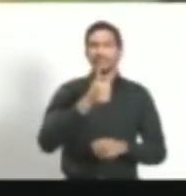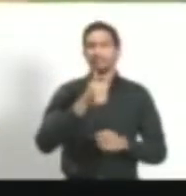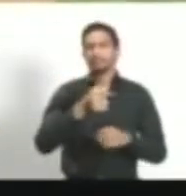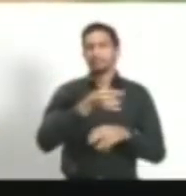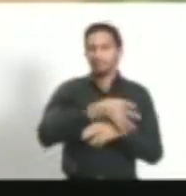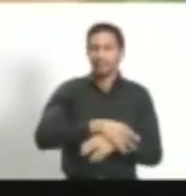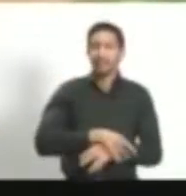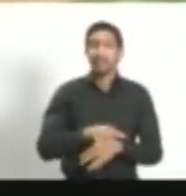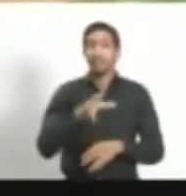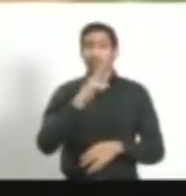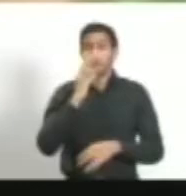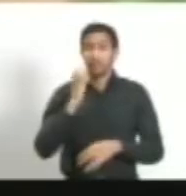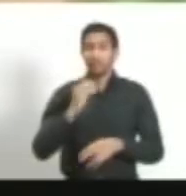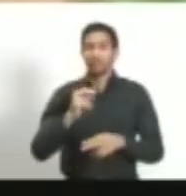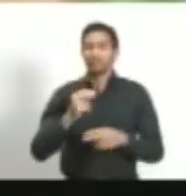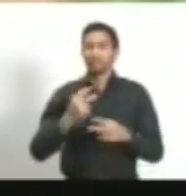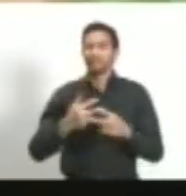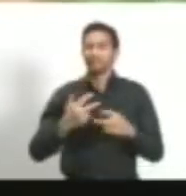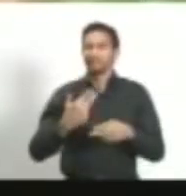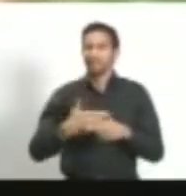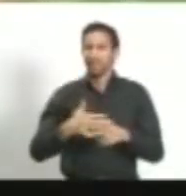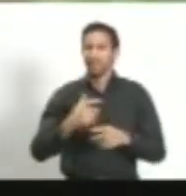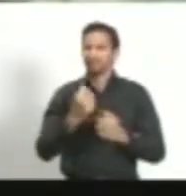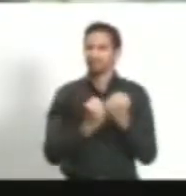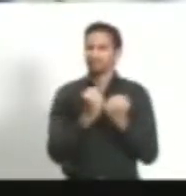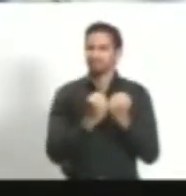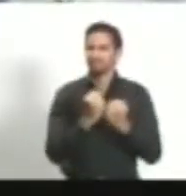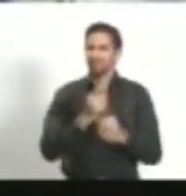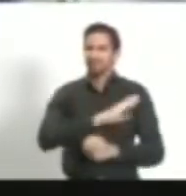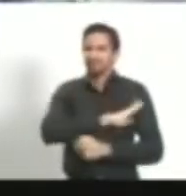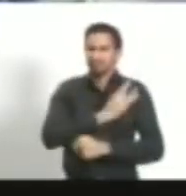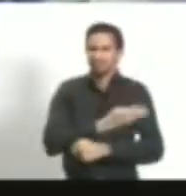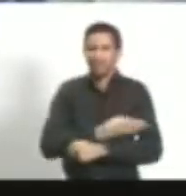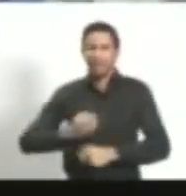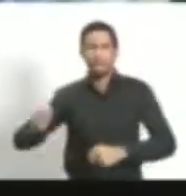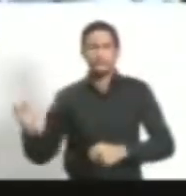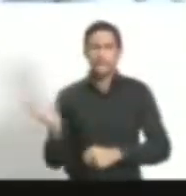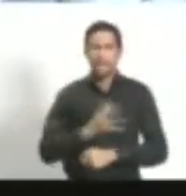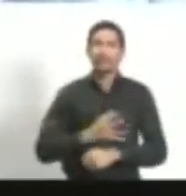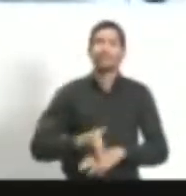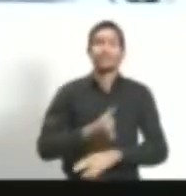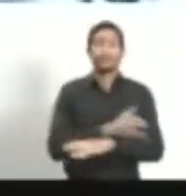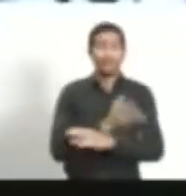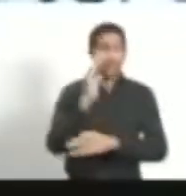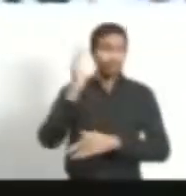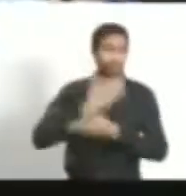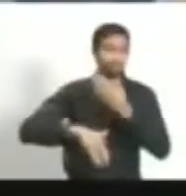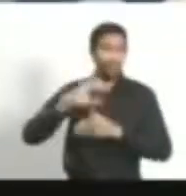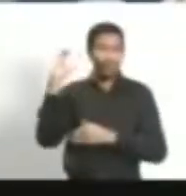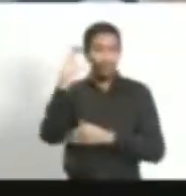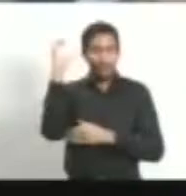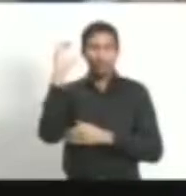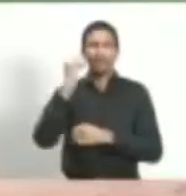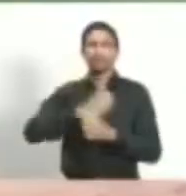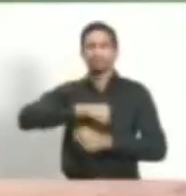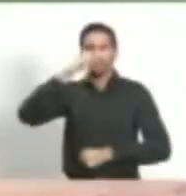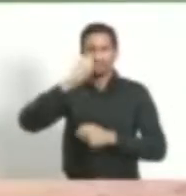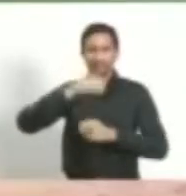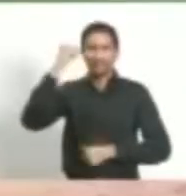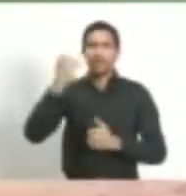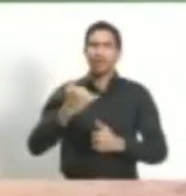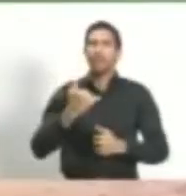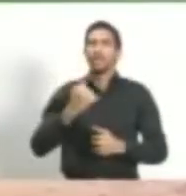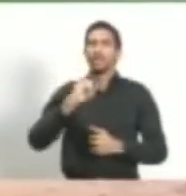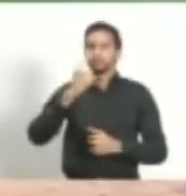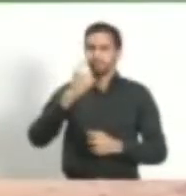potente lanzador, tuvo un brillante desempeño en el pasado Clásico Mundial con Colombia y en AAA registra un partido ganado. Esta